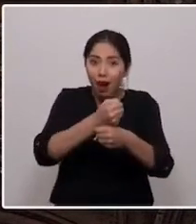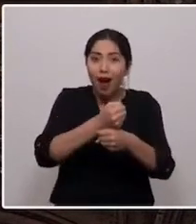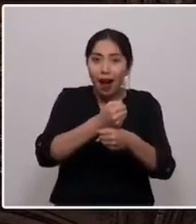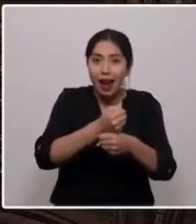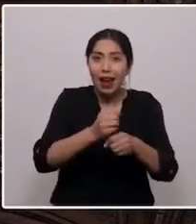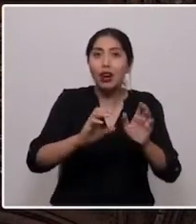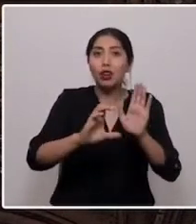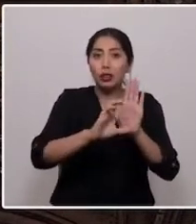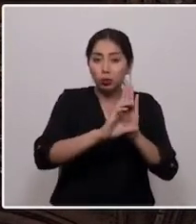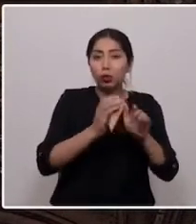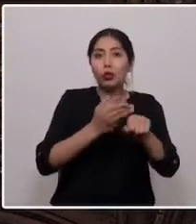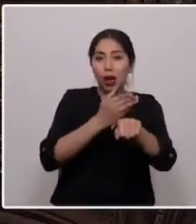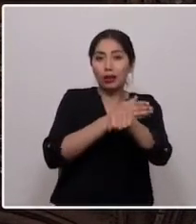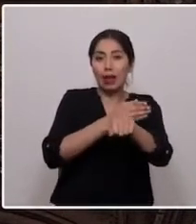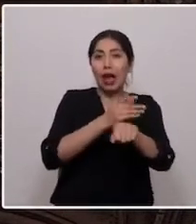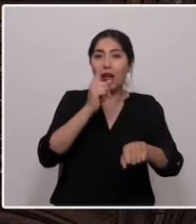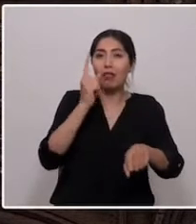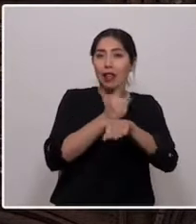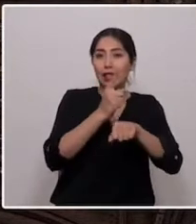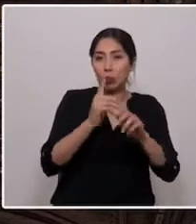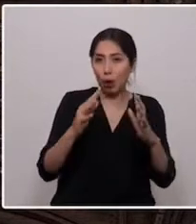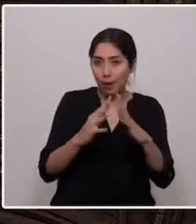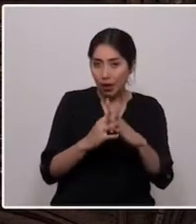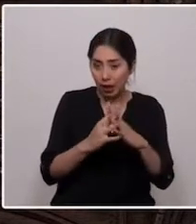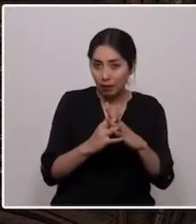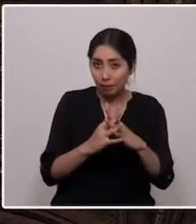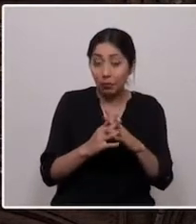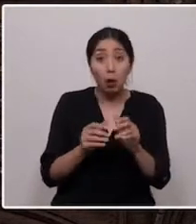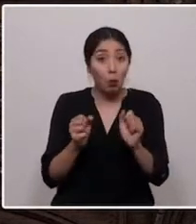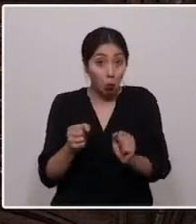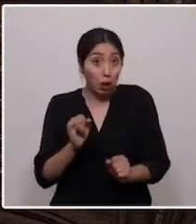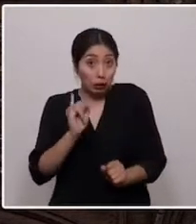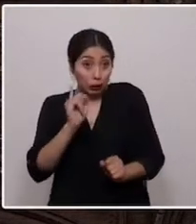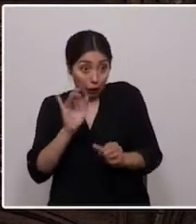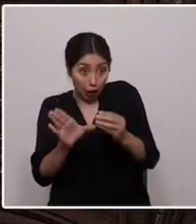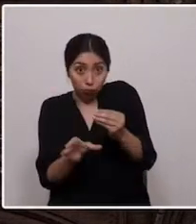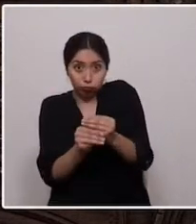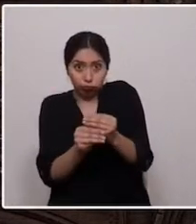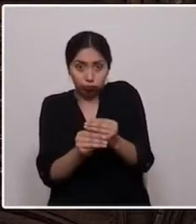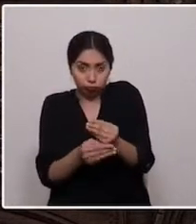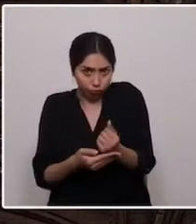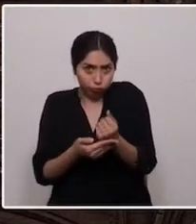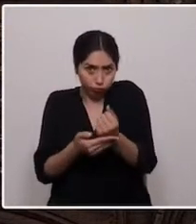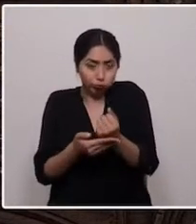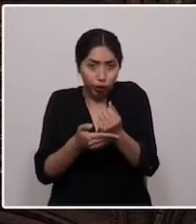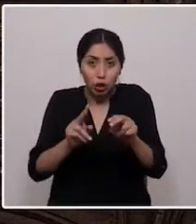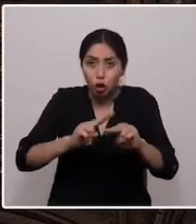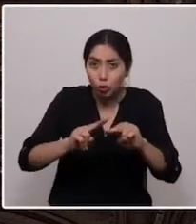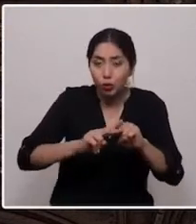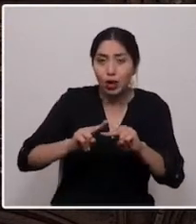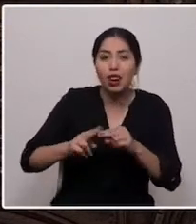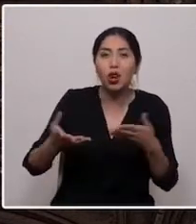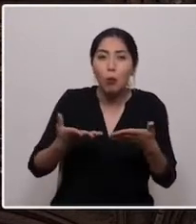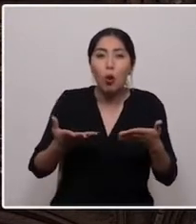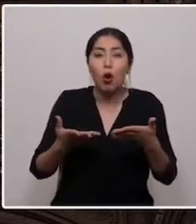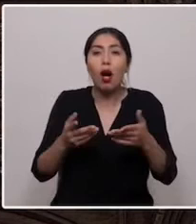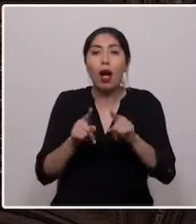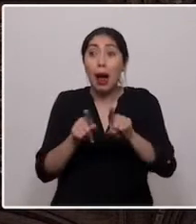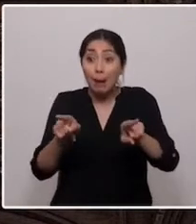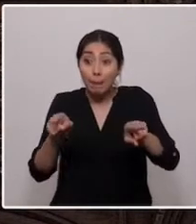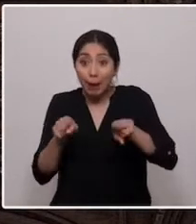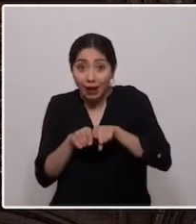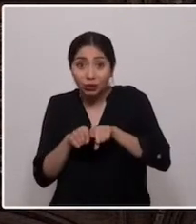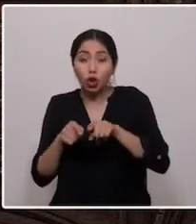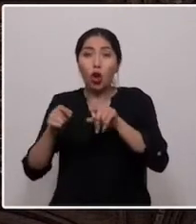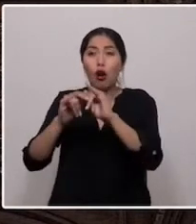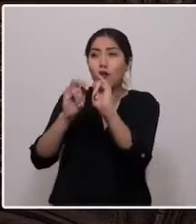dictadura cívico-militar. Sí se puede contribuir a solucionarlas por la vía de generar los espacios y mecanismos para gestionar